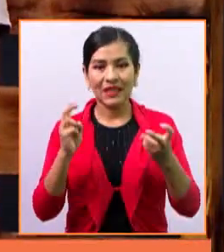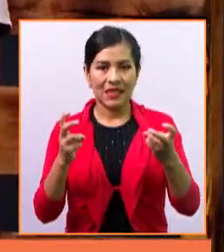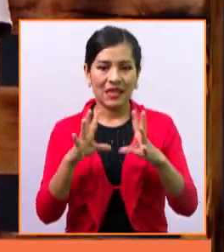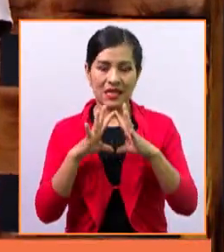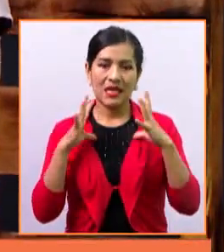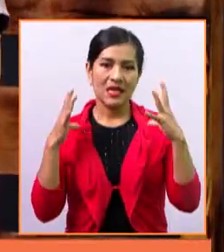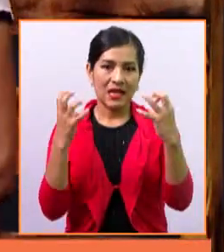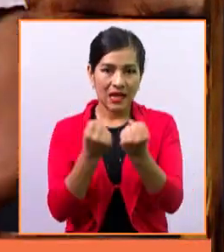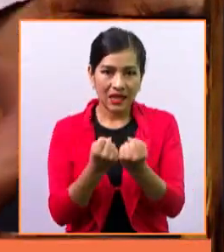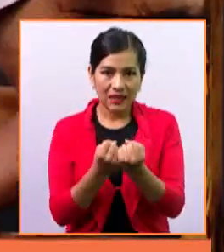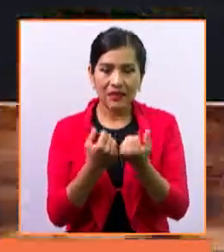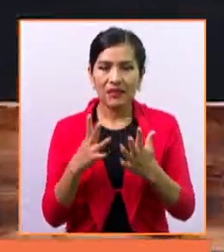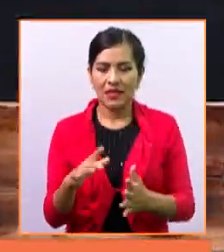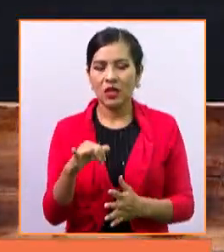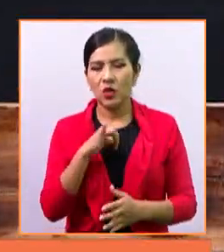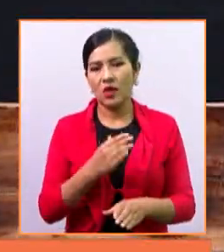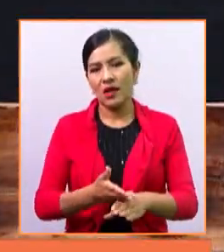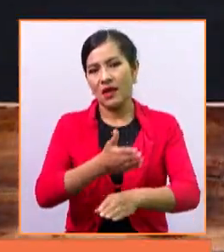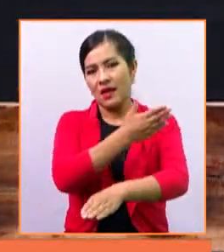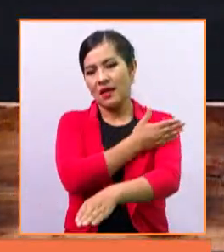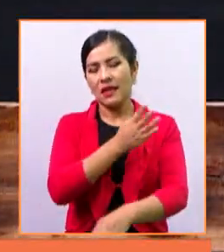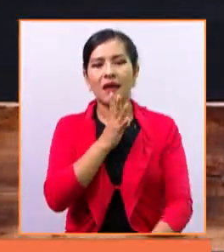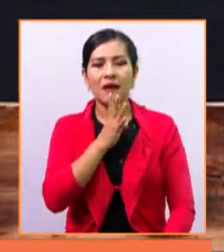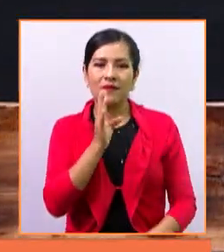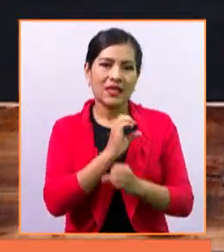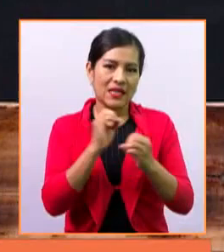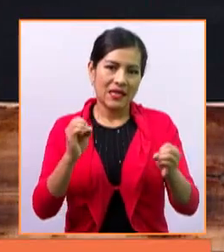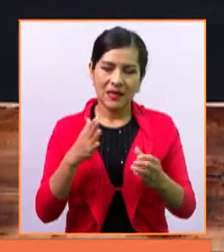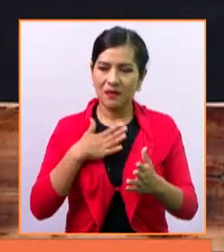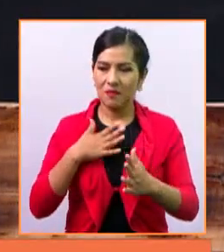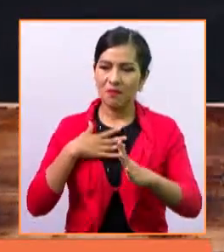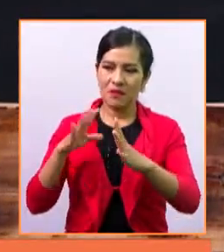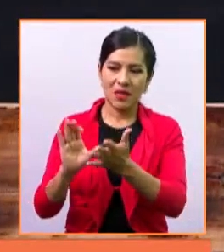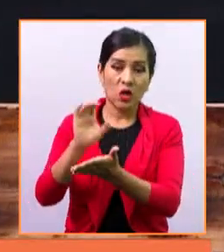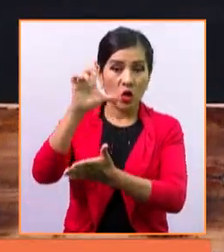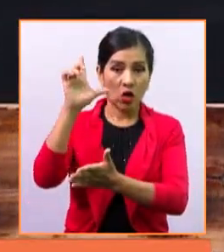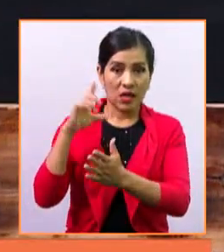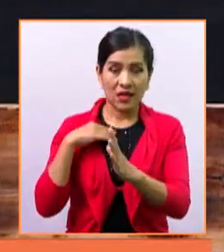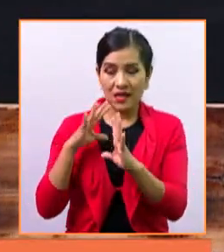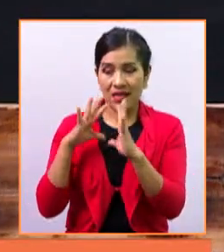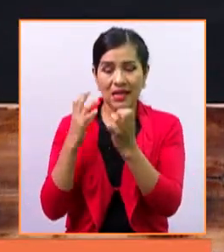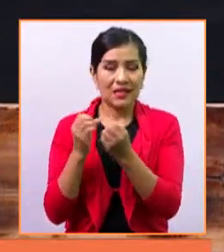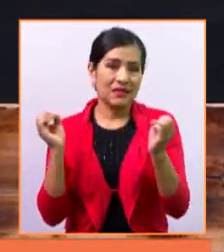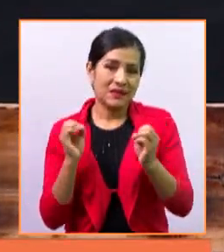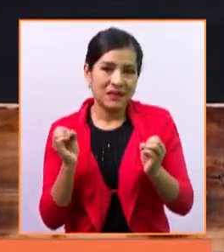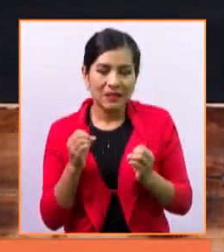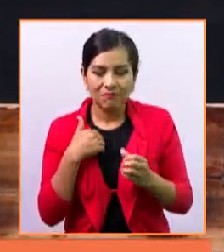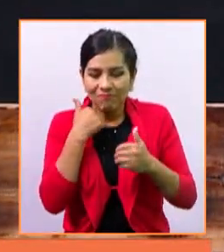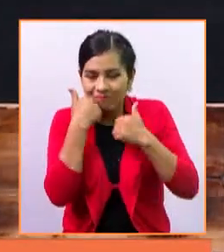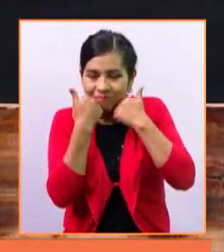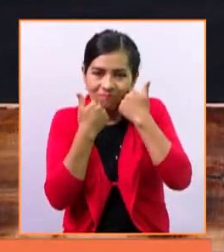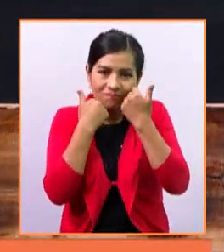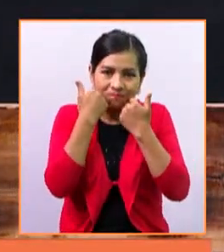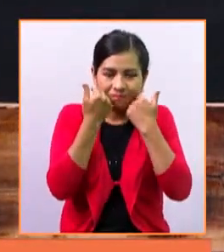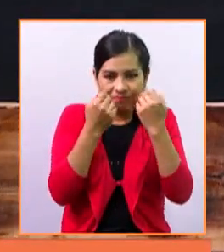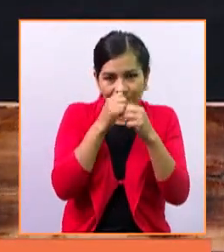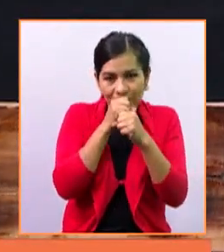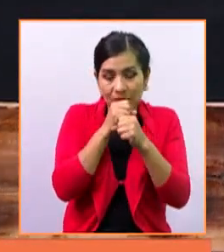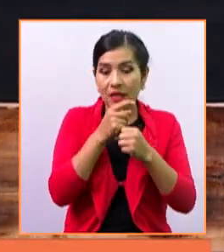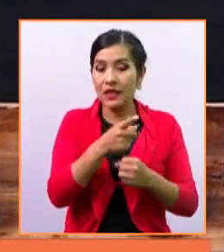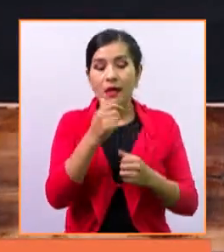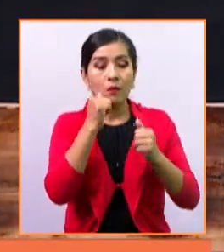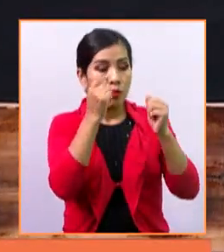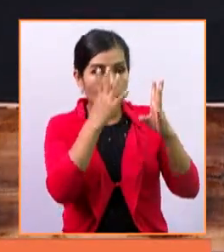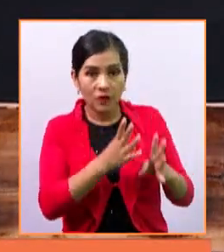yo no hablaba mucho en mi colegio, la verdad. Yo no hablaba, como decía. Y la profesora